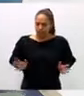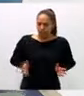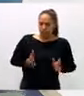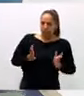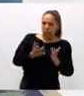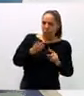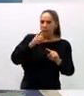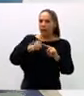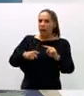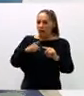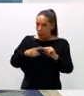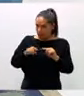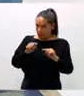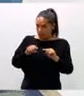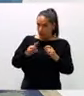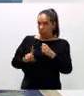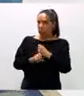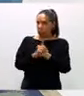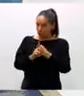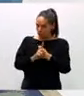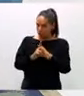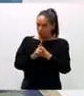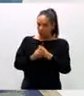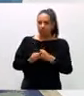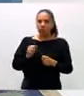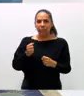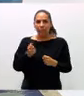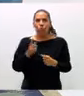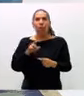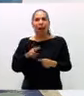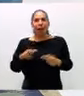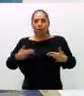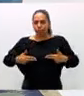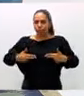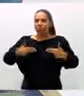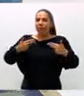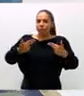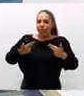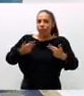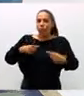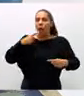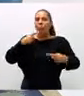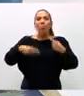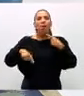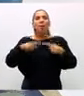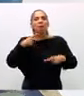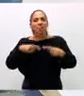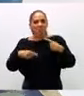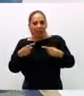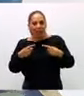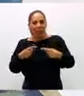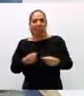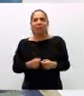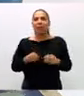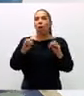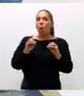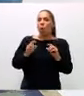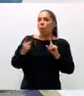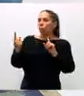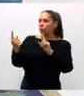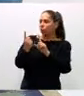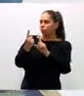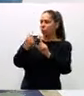la intervención para el manejo de los conflictos son la negociación y la mediación. También existe el arbitraje y es